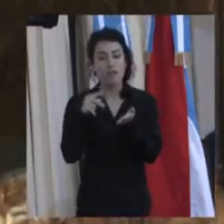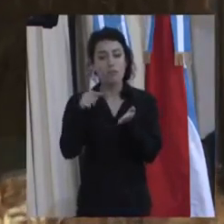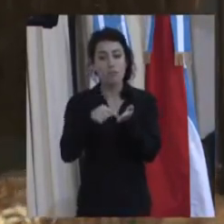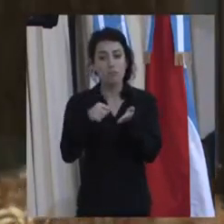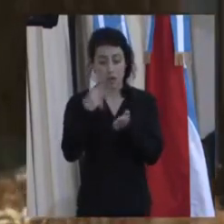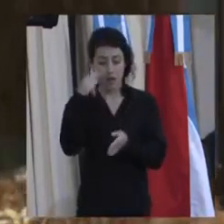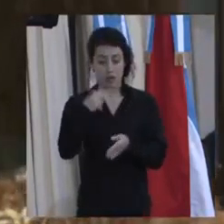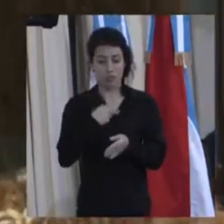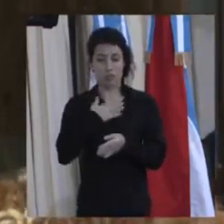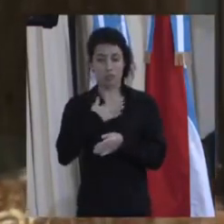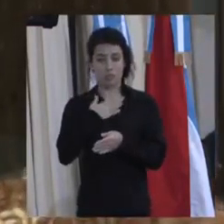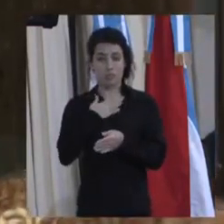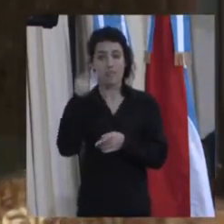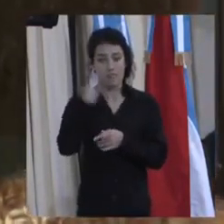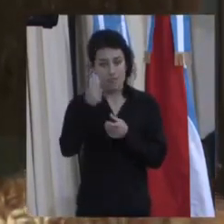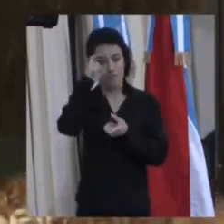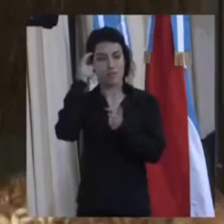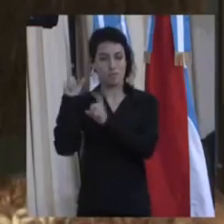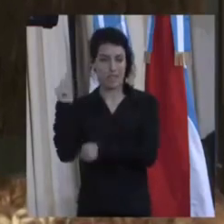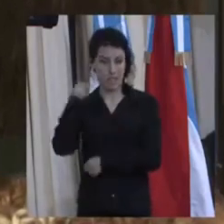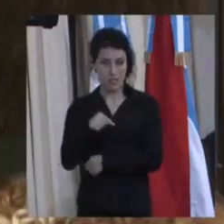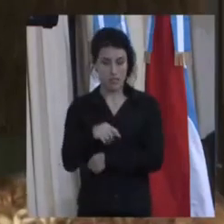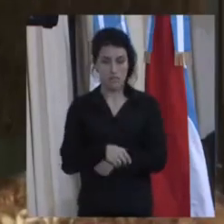reconociéndose en esa experiencia.